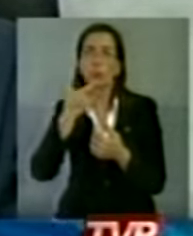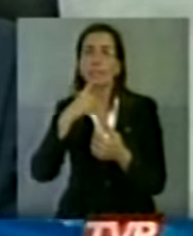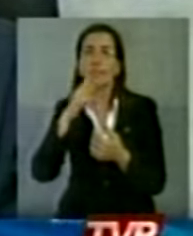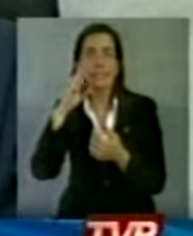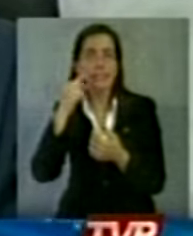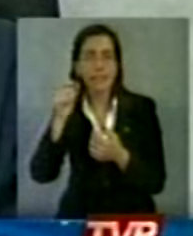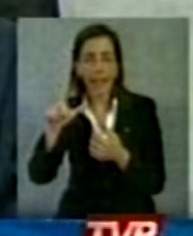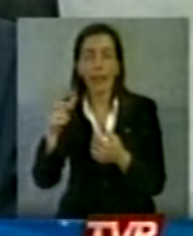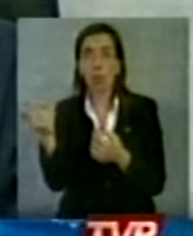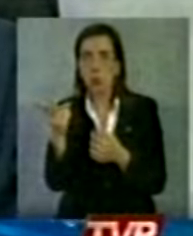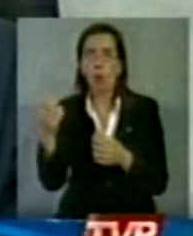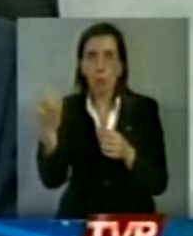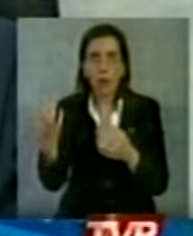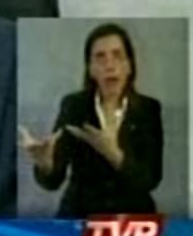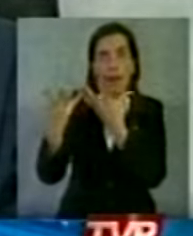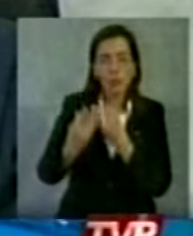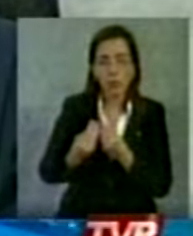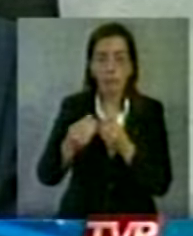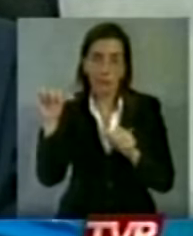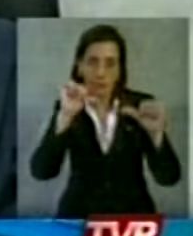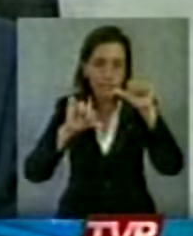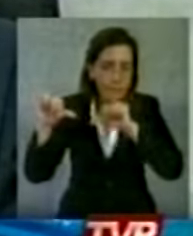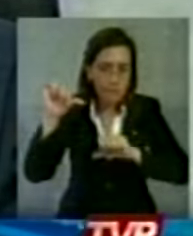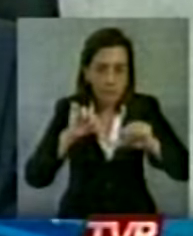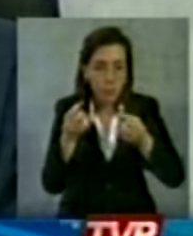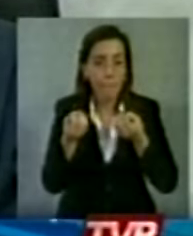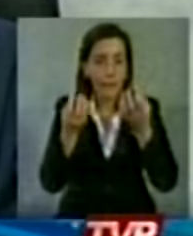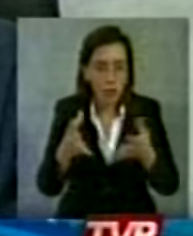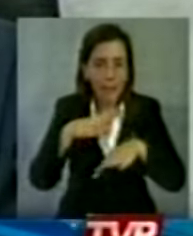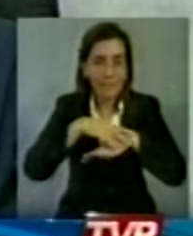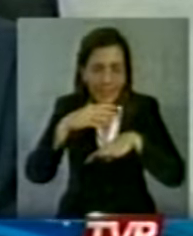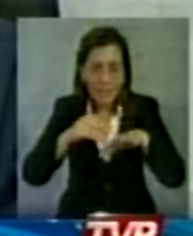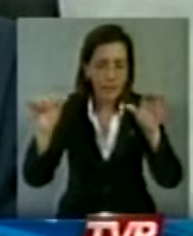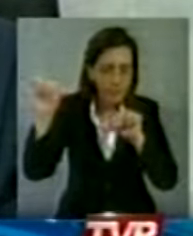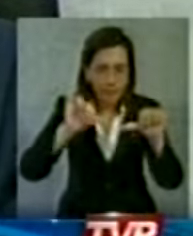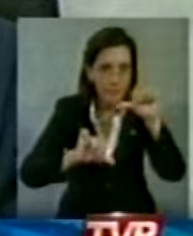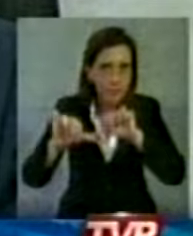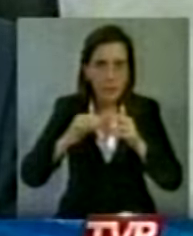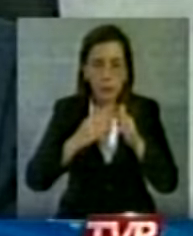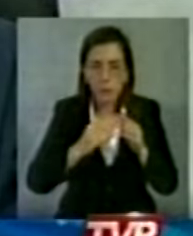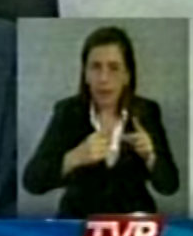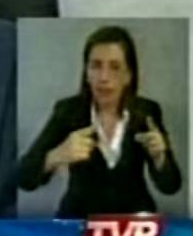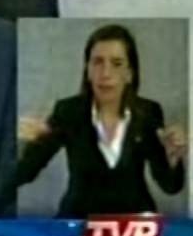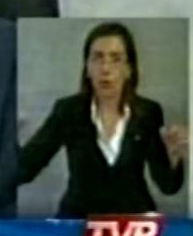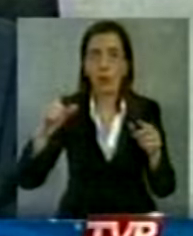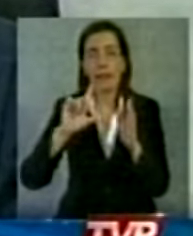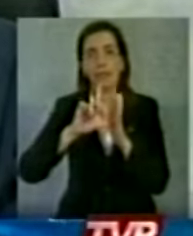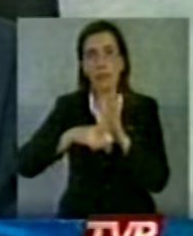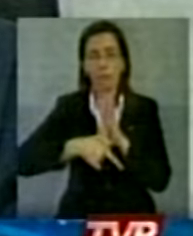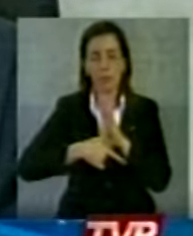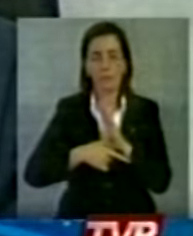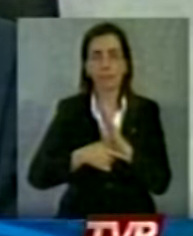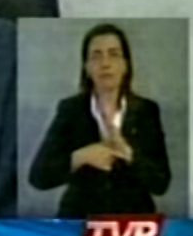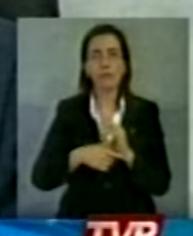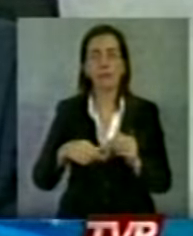y desarrollo en el tiempo sin un conocimiento básico y previo que lo mantenga y acreciente. Nuestro